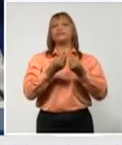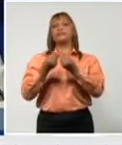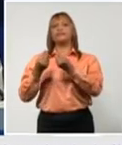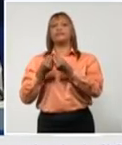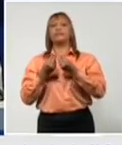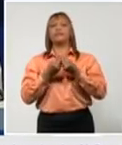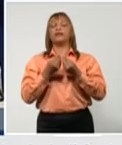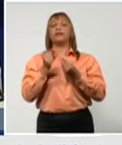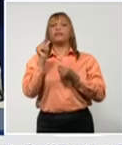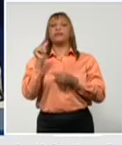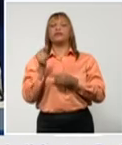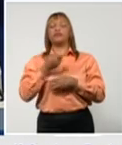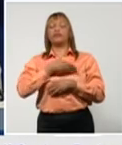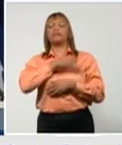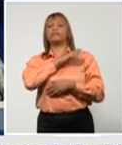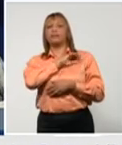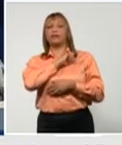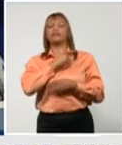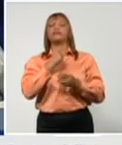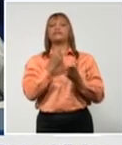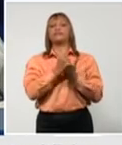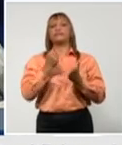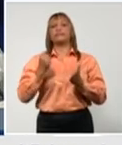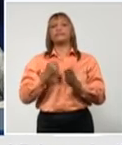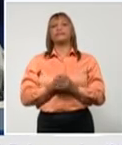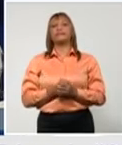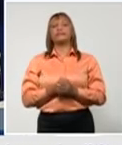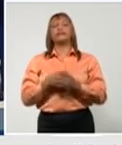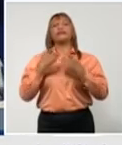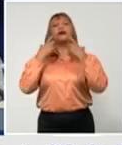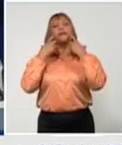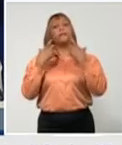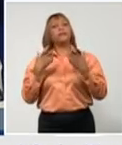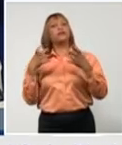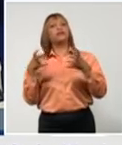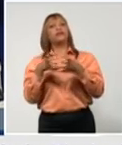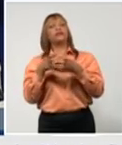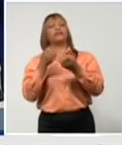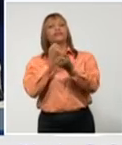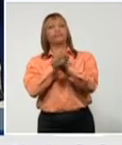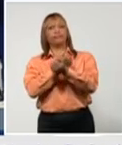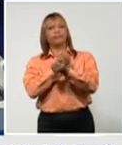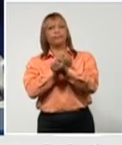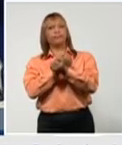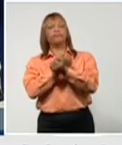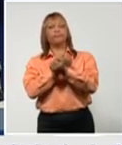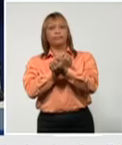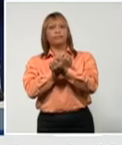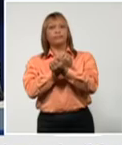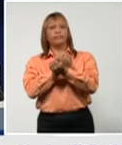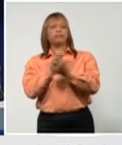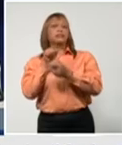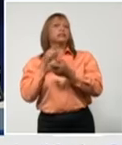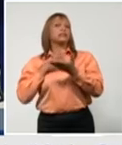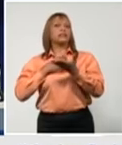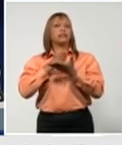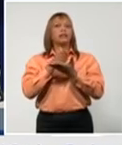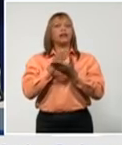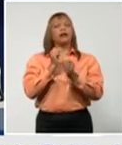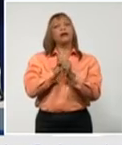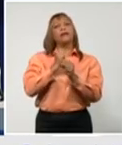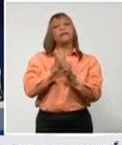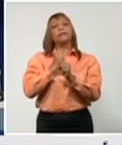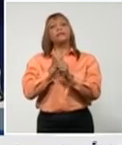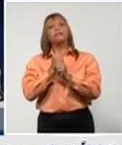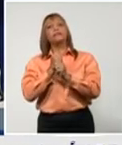casos confirmados previamente. Importante grupo de riesgo, por lo cual se trabaja para poder